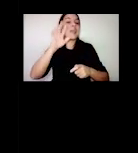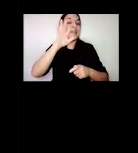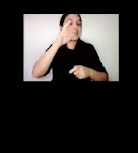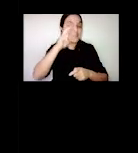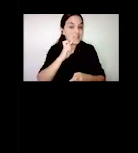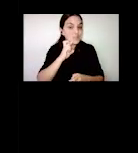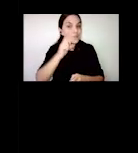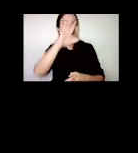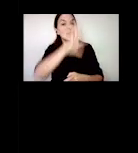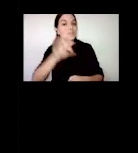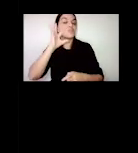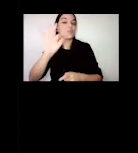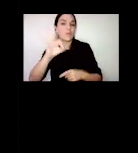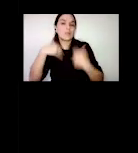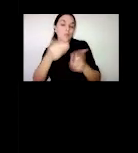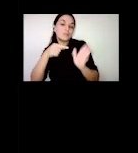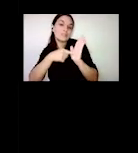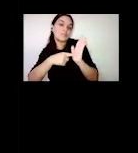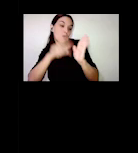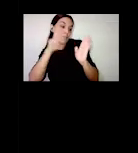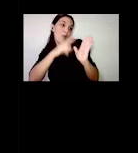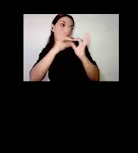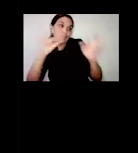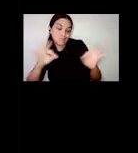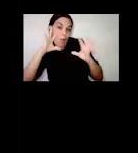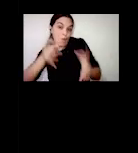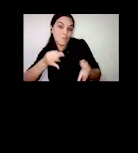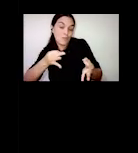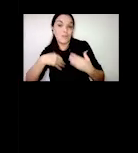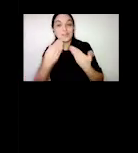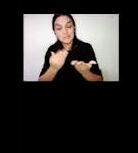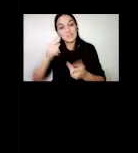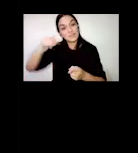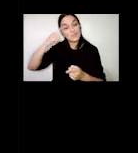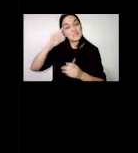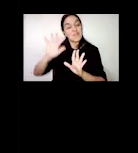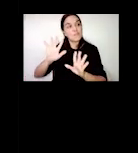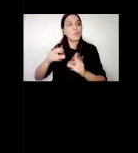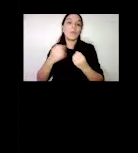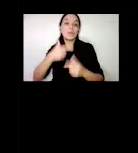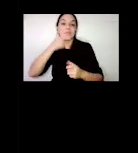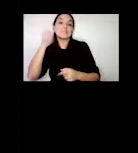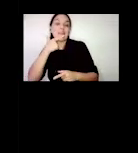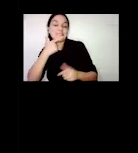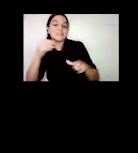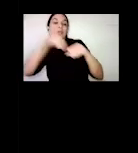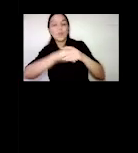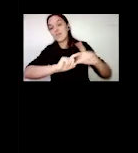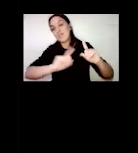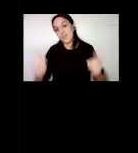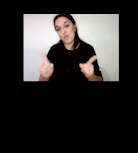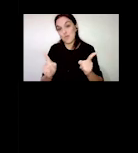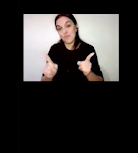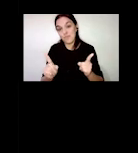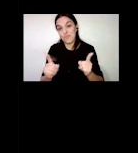por esa interpretación literal, gran parte de la doctrina decía, bueno, bárbaro, pero las SAS no están incluidas dentro de